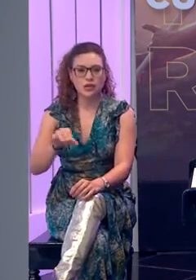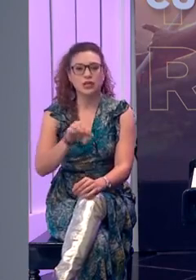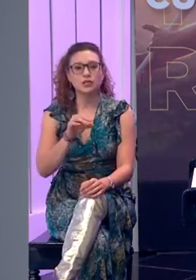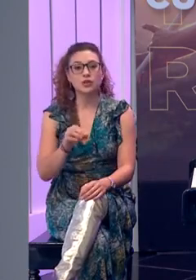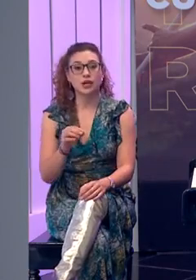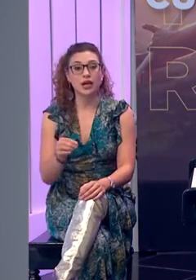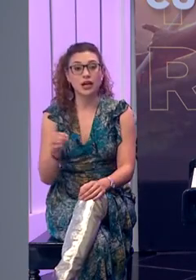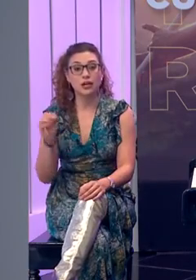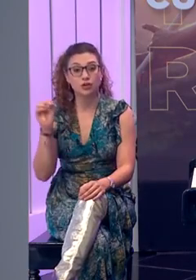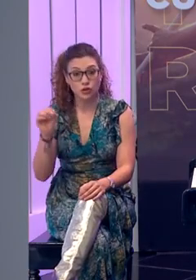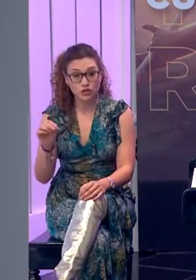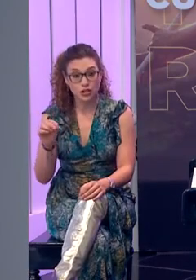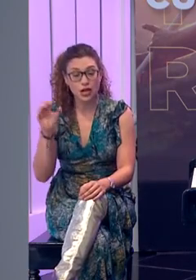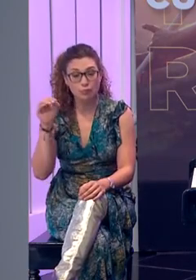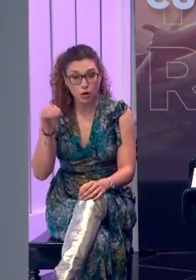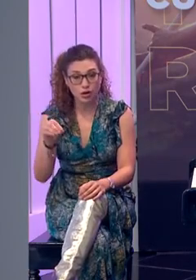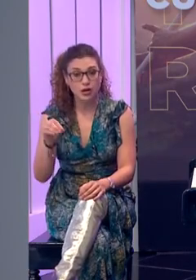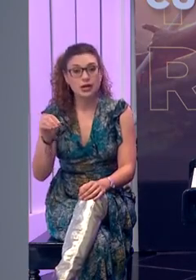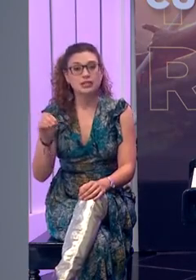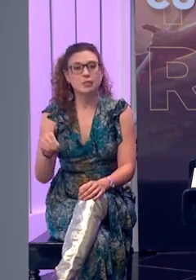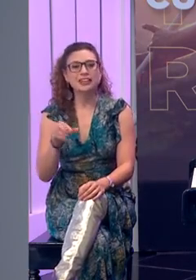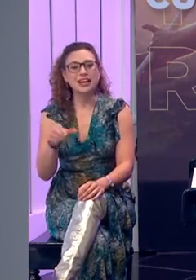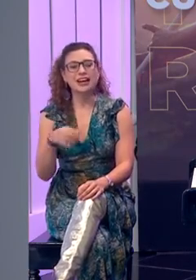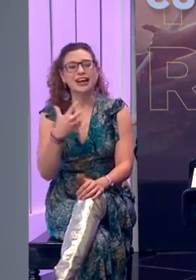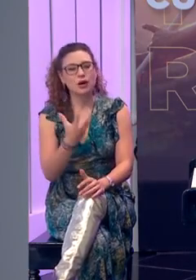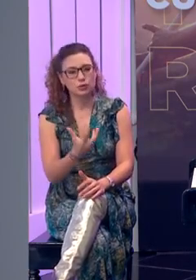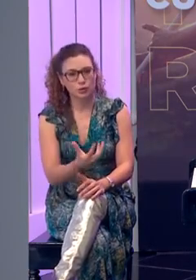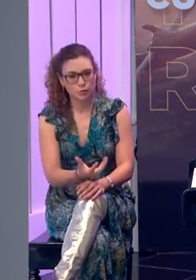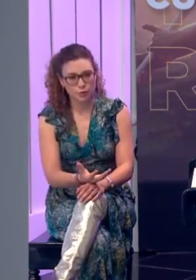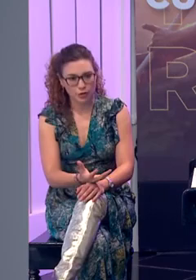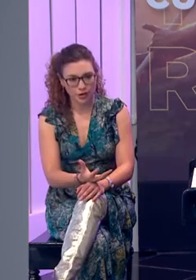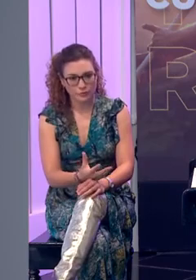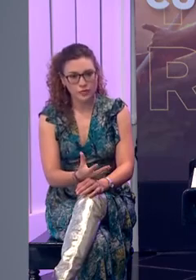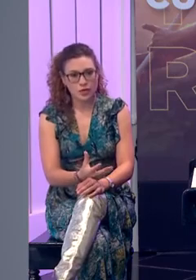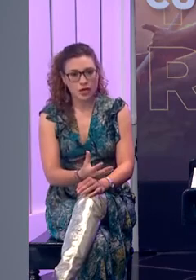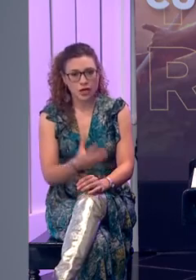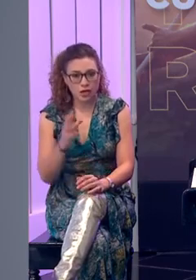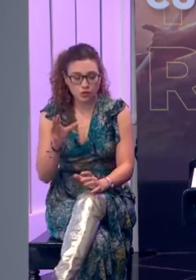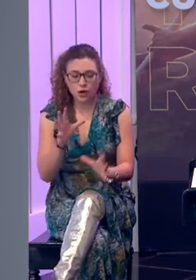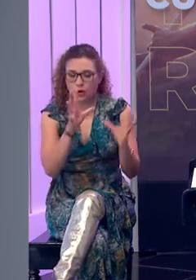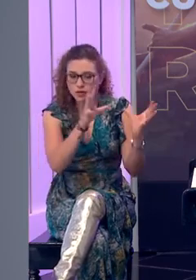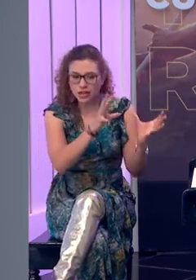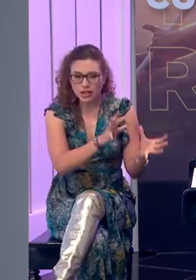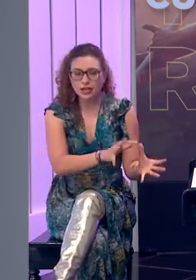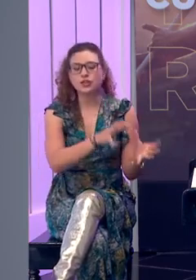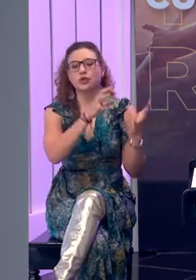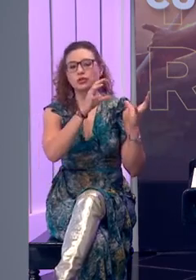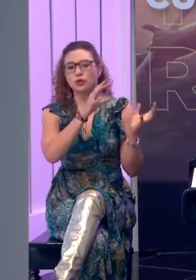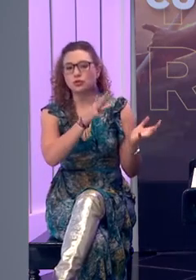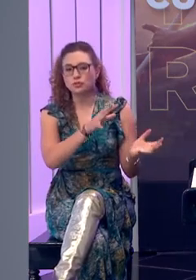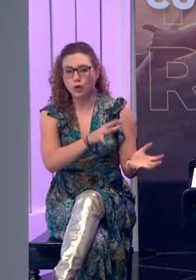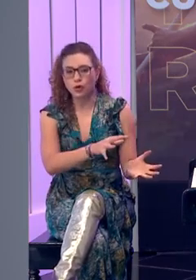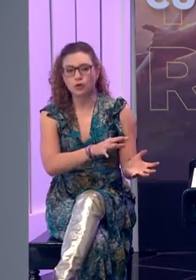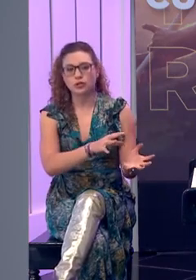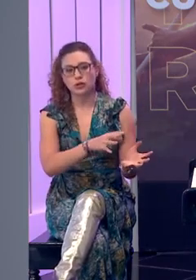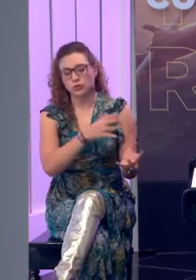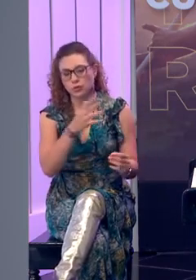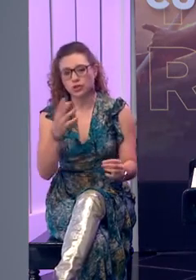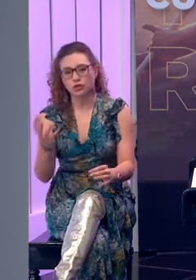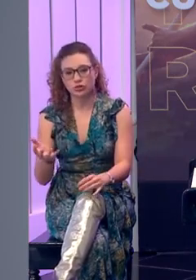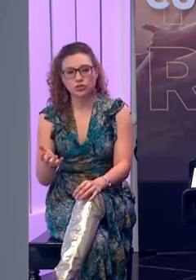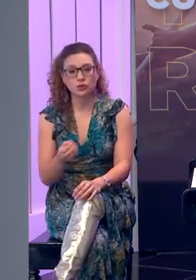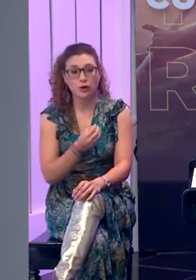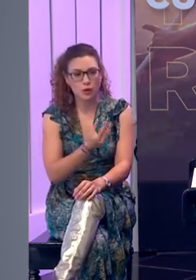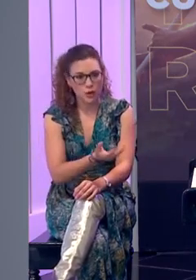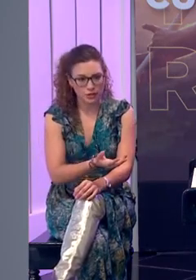Troya que hizo que el grunge y el punk se metieran en la cultura popular. Eso era una cosa de nicho, de unos pocos.